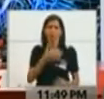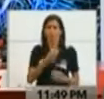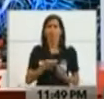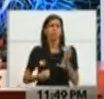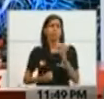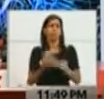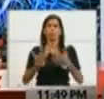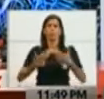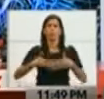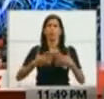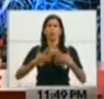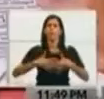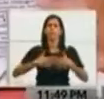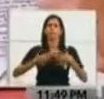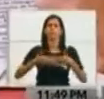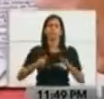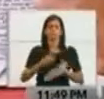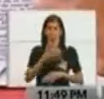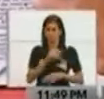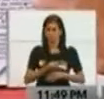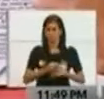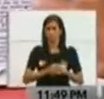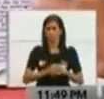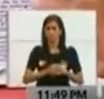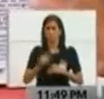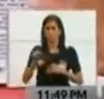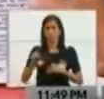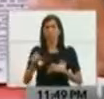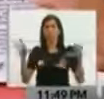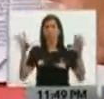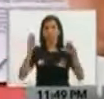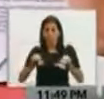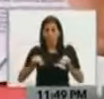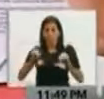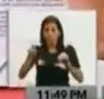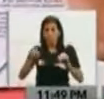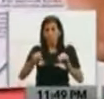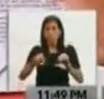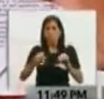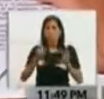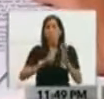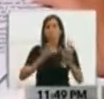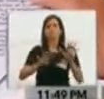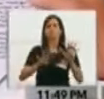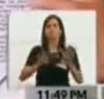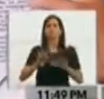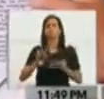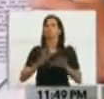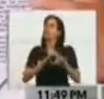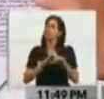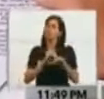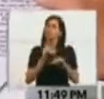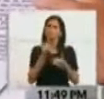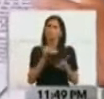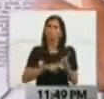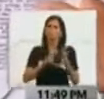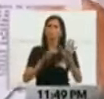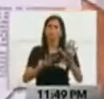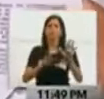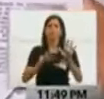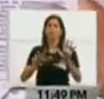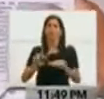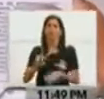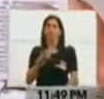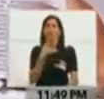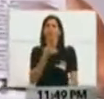Falla en Guri. Oscureció Oriente y Guayana. Bueno, Luis Mota. Ah, perdón, esto fue en el año 93, 83. Con los habladores de paja.